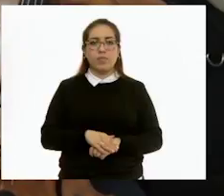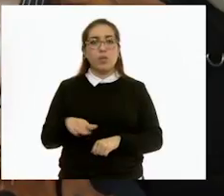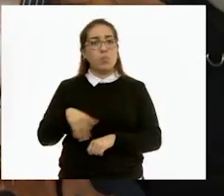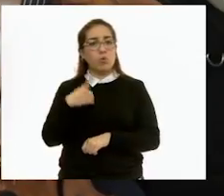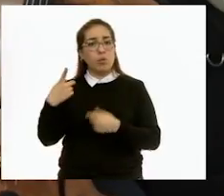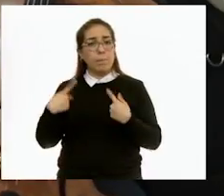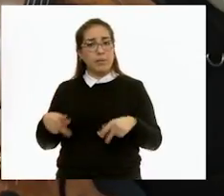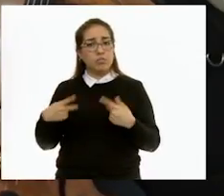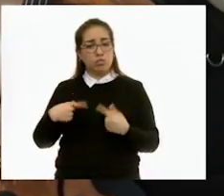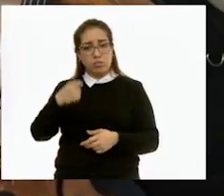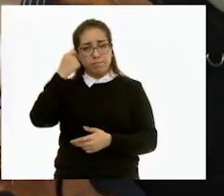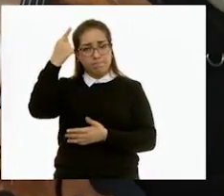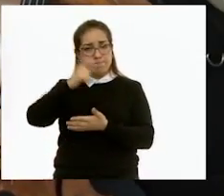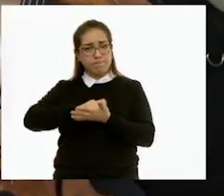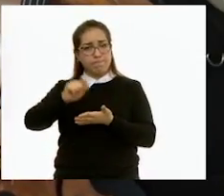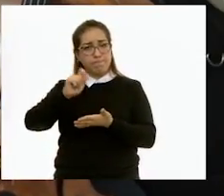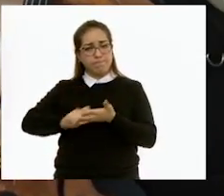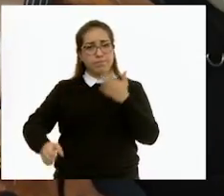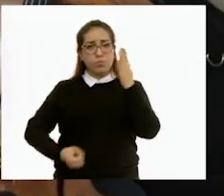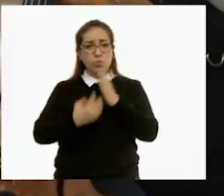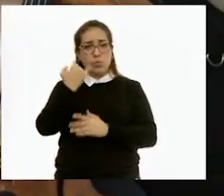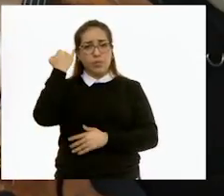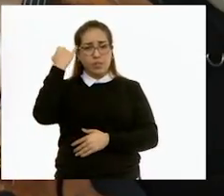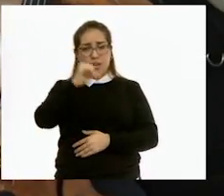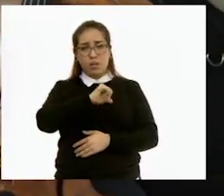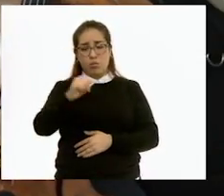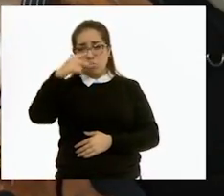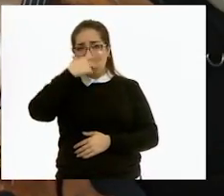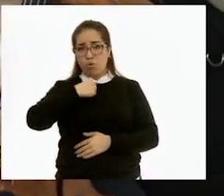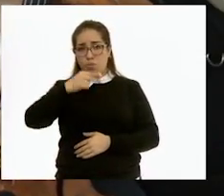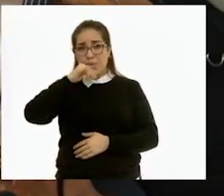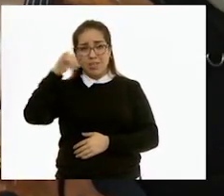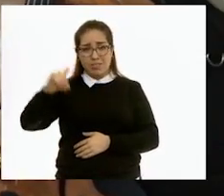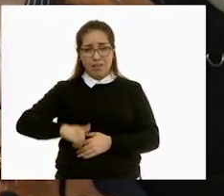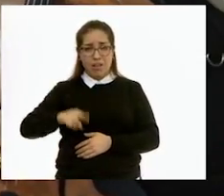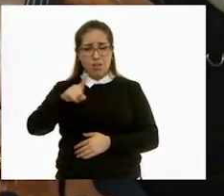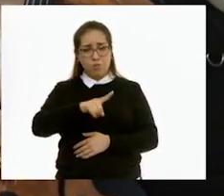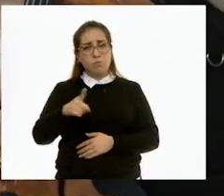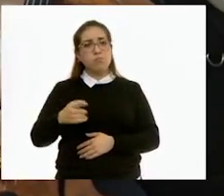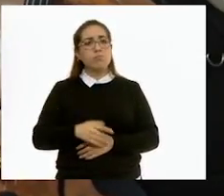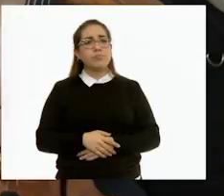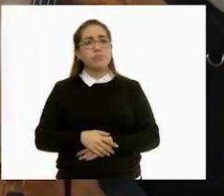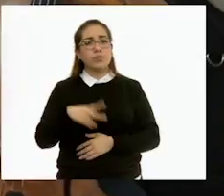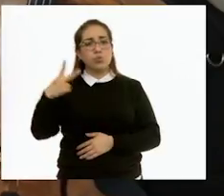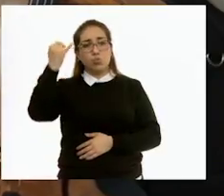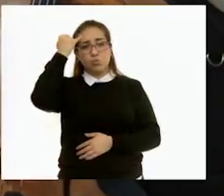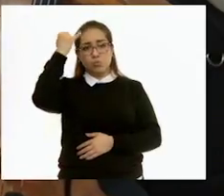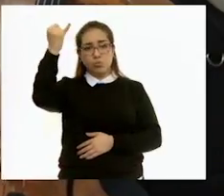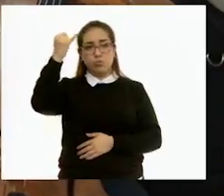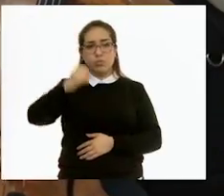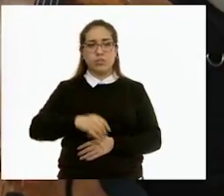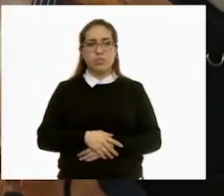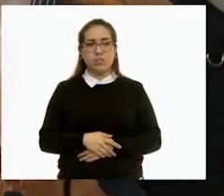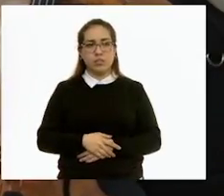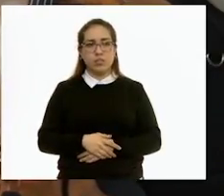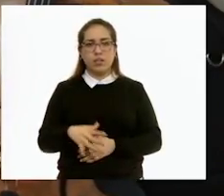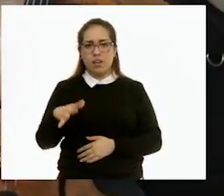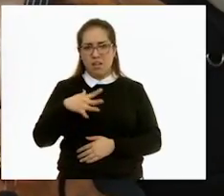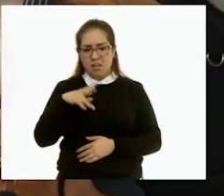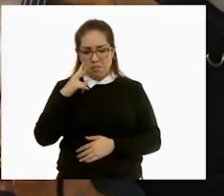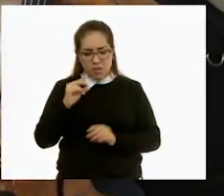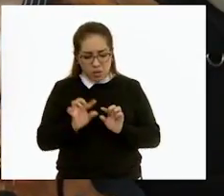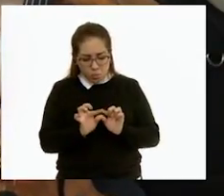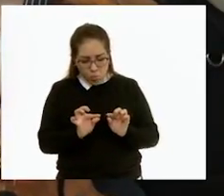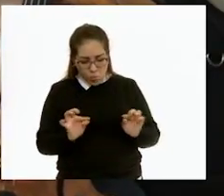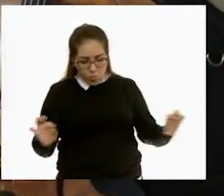intérpretes. Entonces aparece Luigi Boccherini, otro italiano, que al tener la espiga y